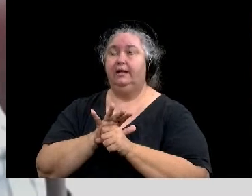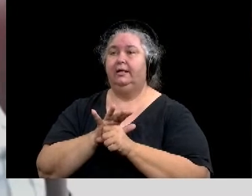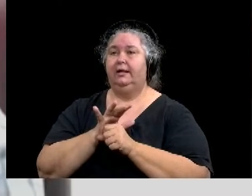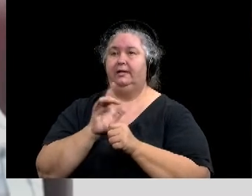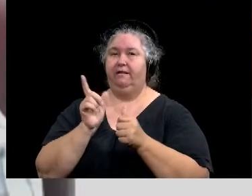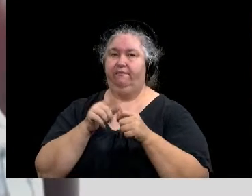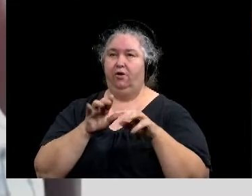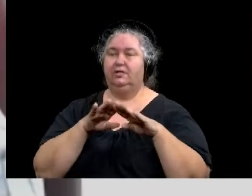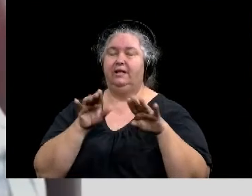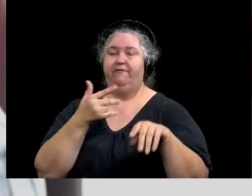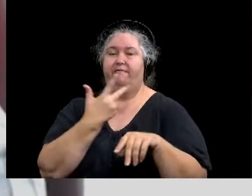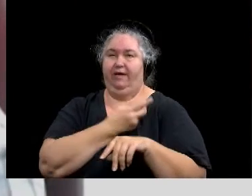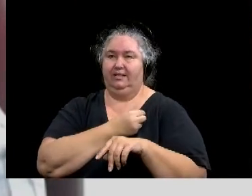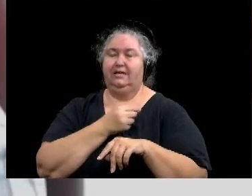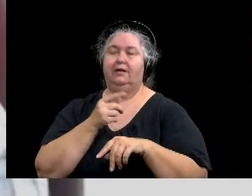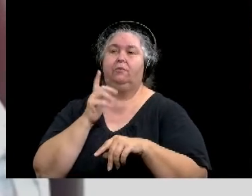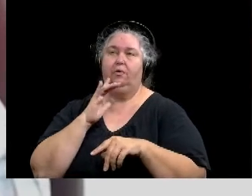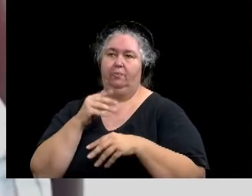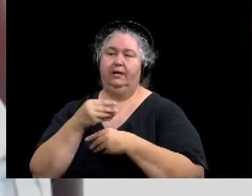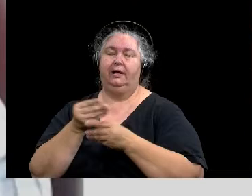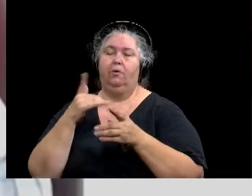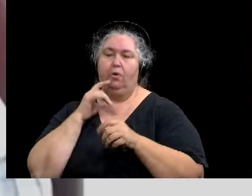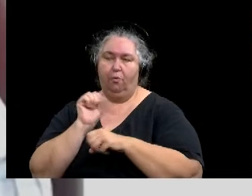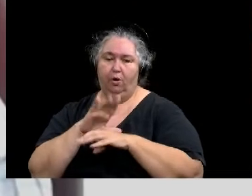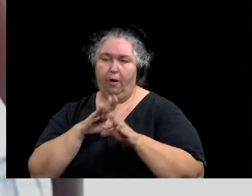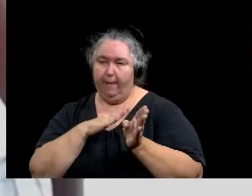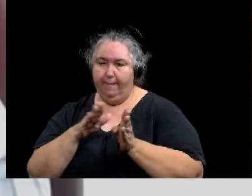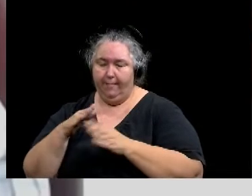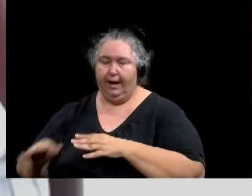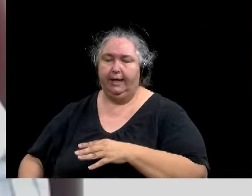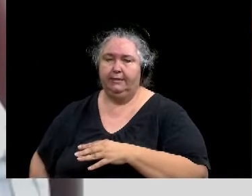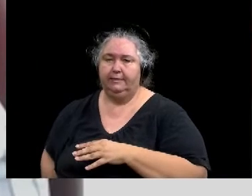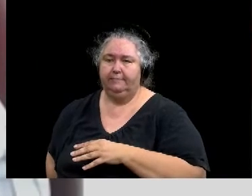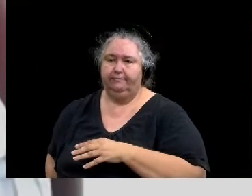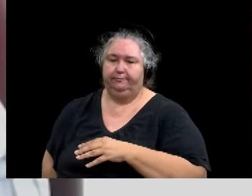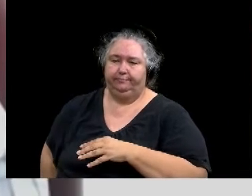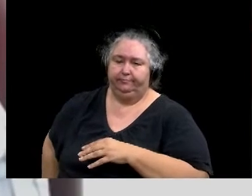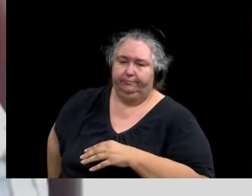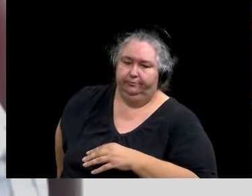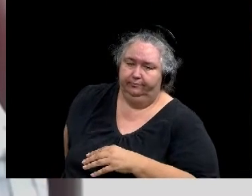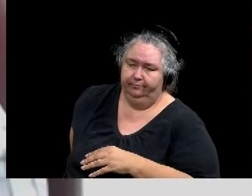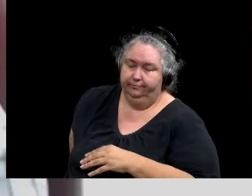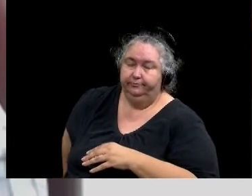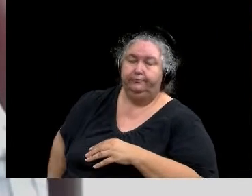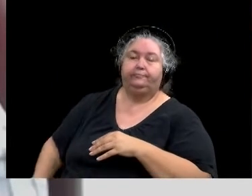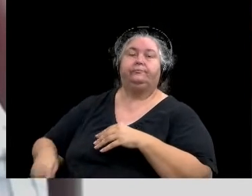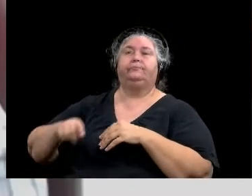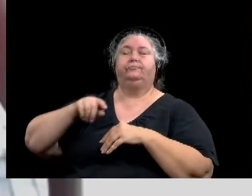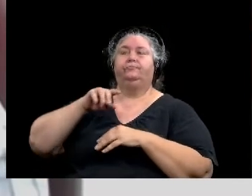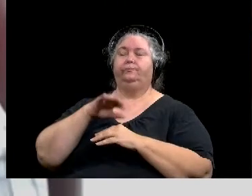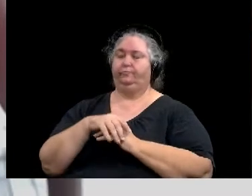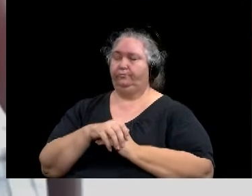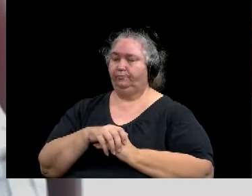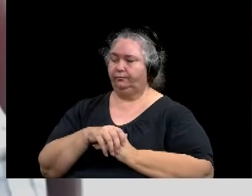el primer nivel fue ser a los doctores y todos los empleados de los hospitales